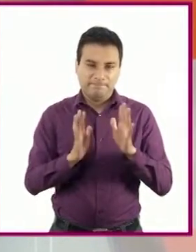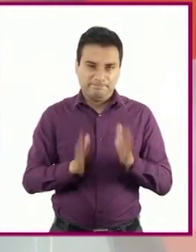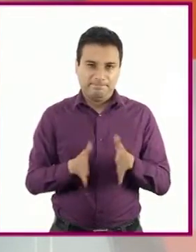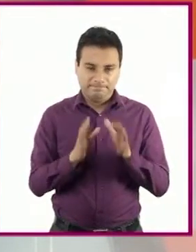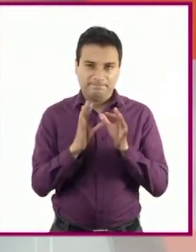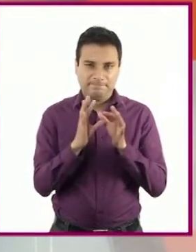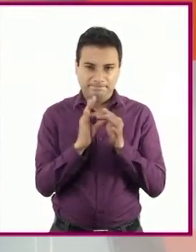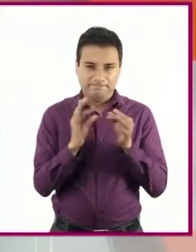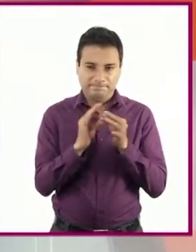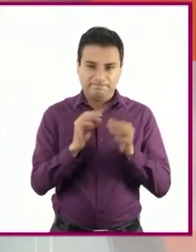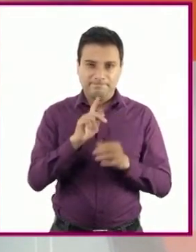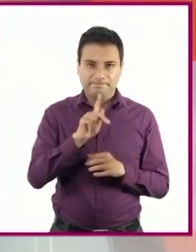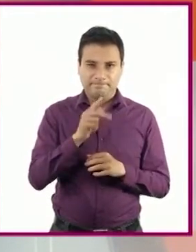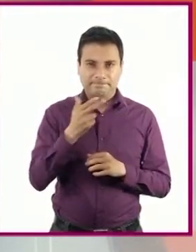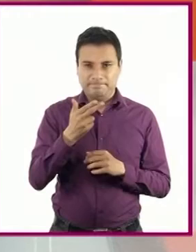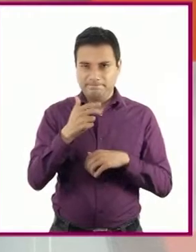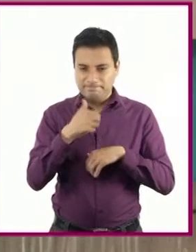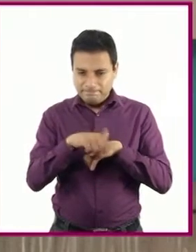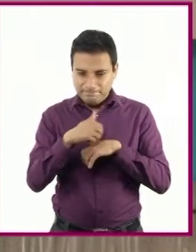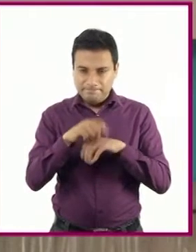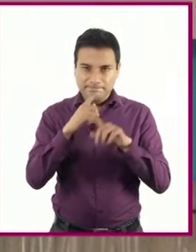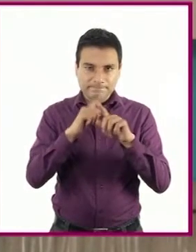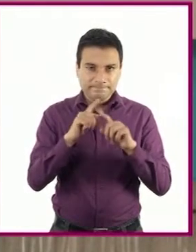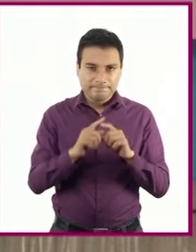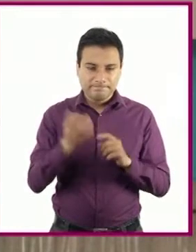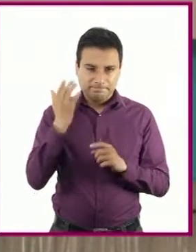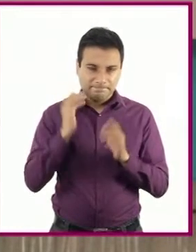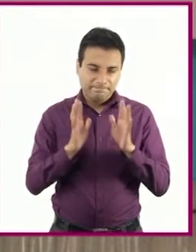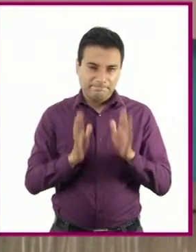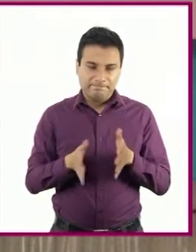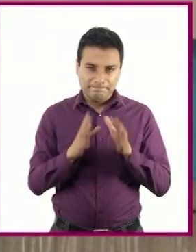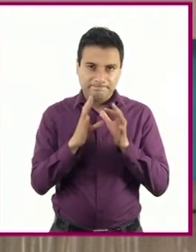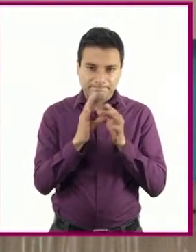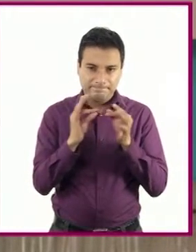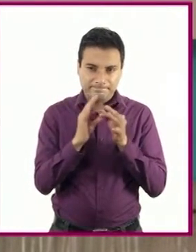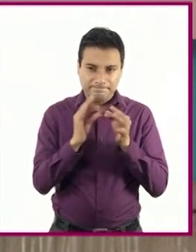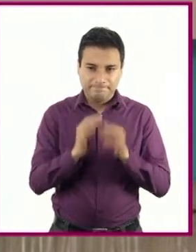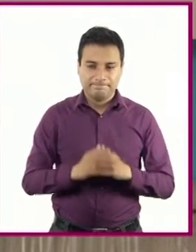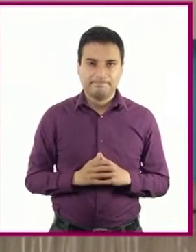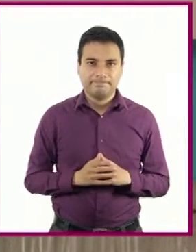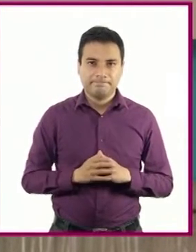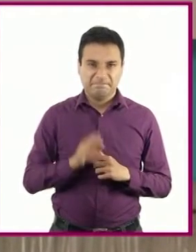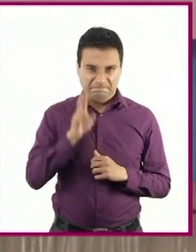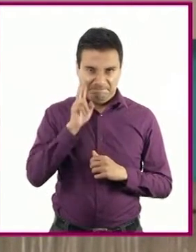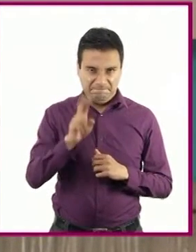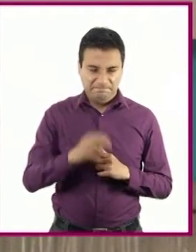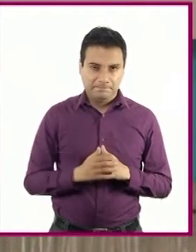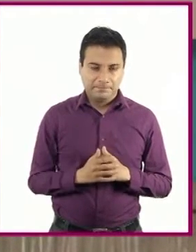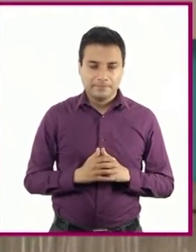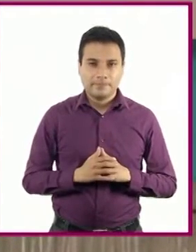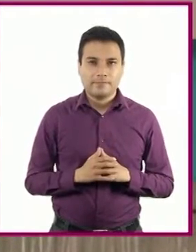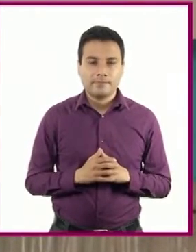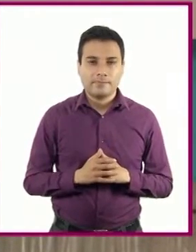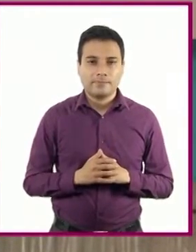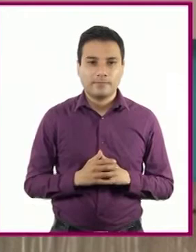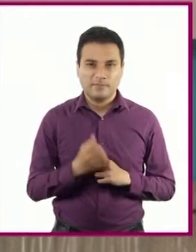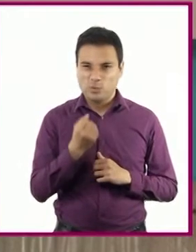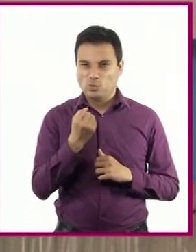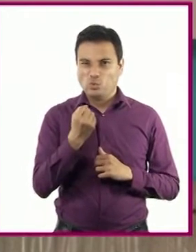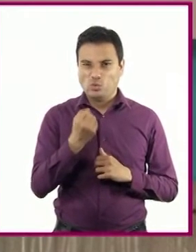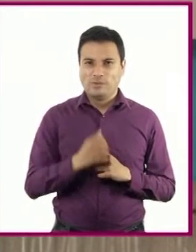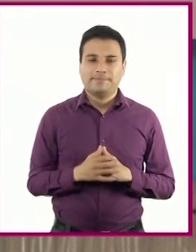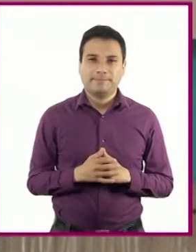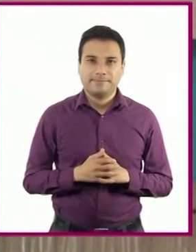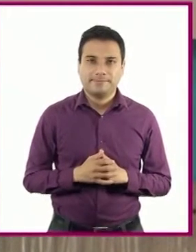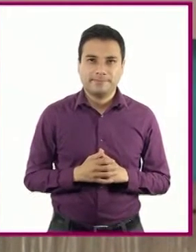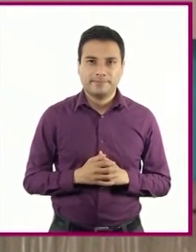la escala de pH con indicador natural, en este caso de la col. Observamos que, bueno, está muy concentrado, por lo tanto